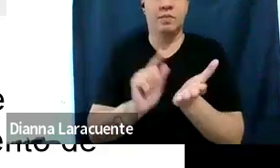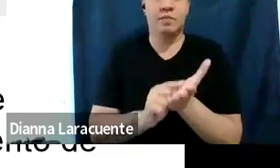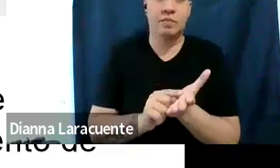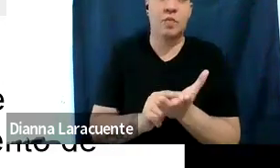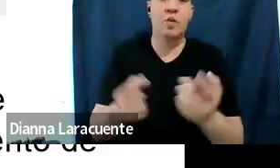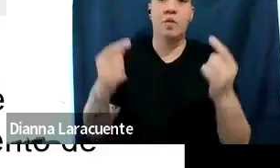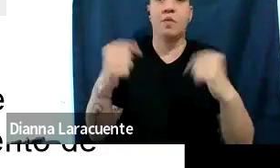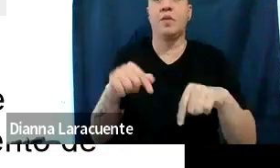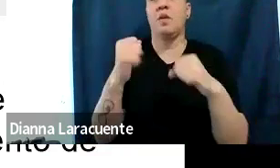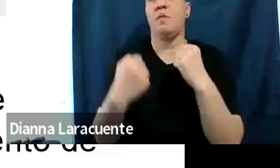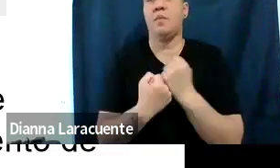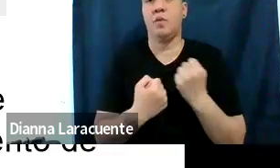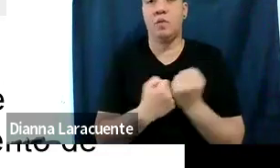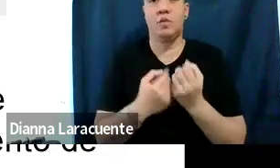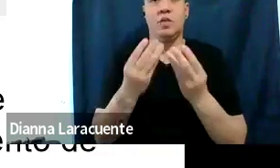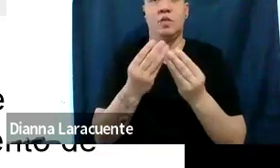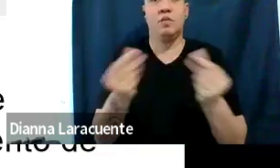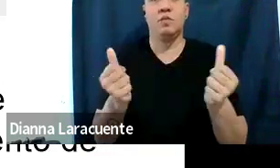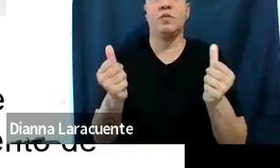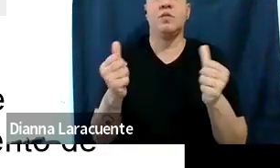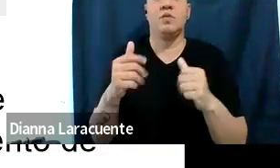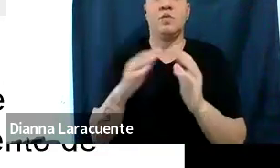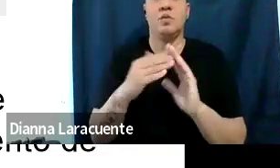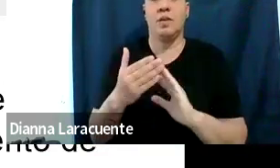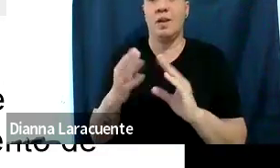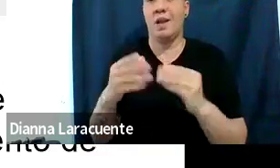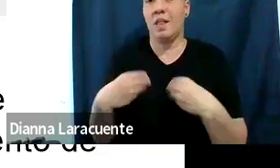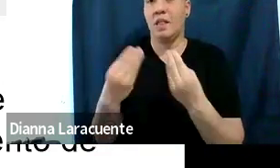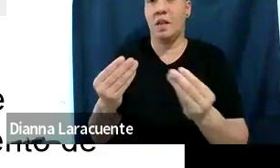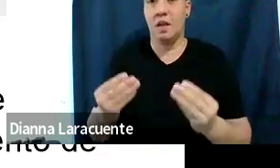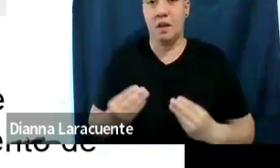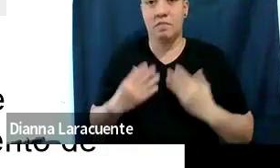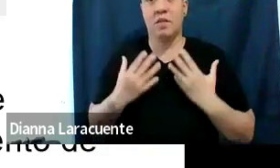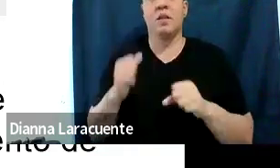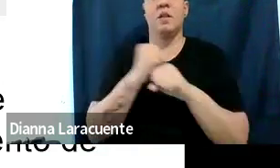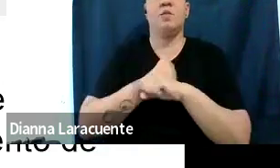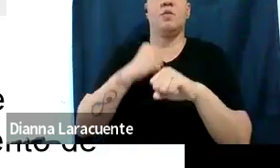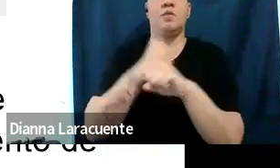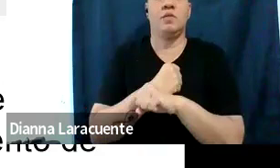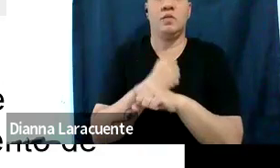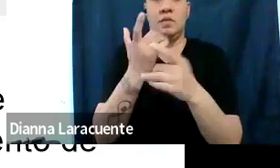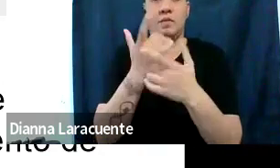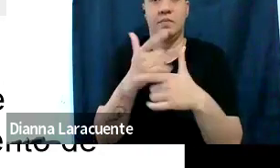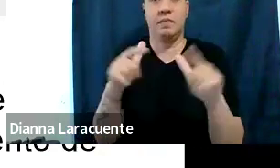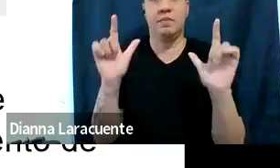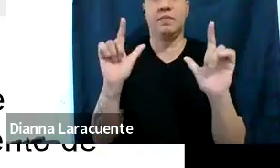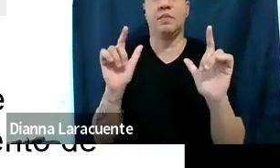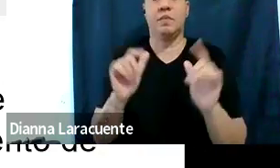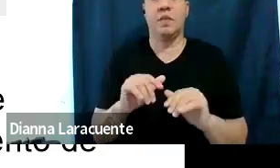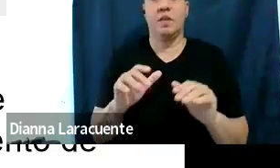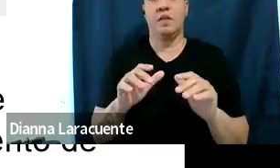vino a apoyar la disolución de un pueblo, sino a darle ánimo para las luchas que libró y para las que